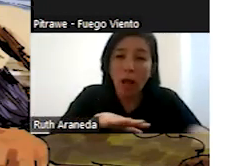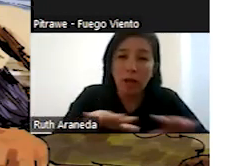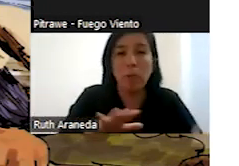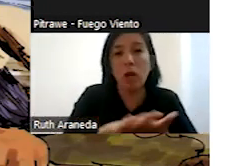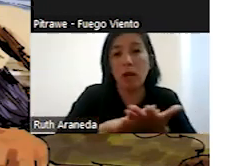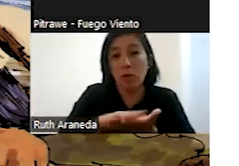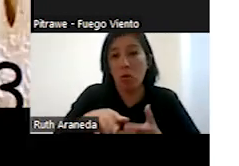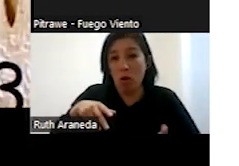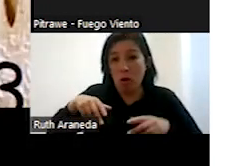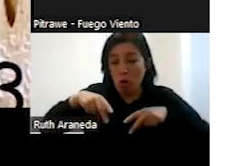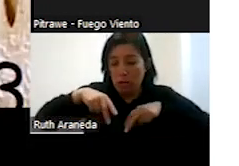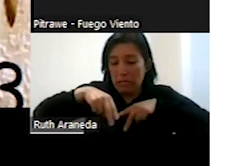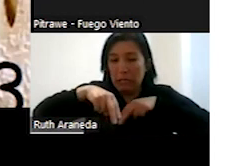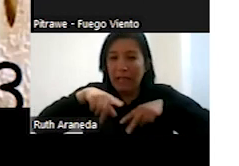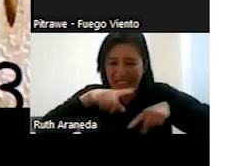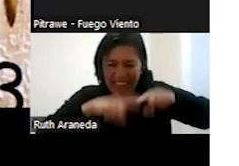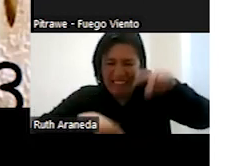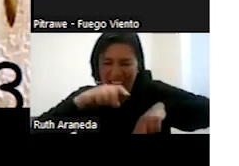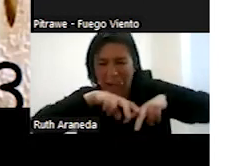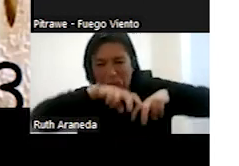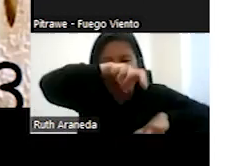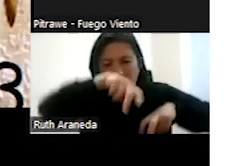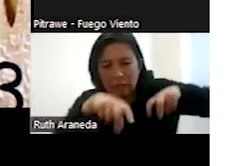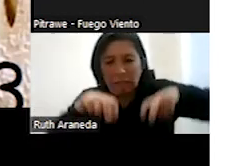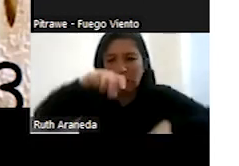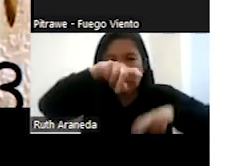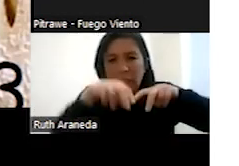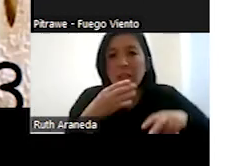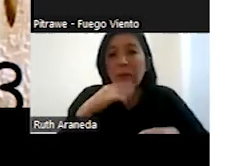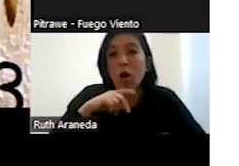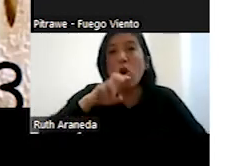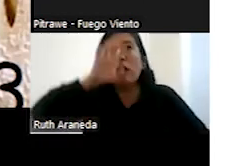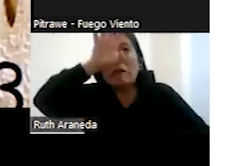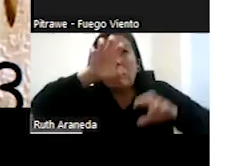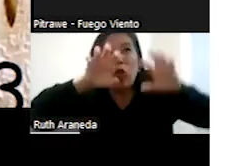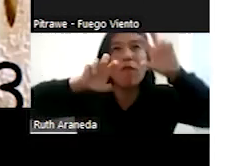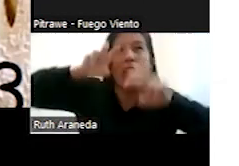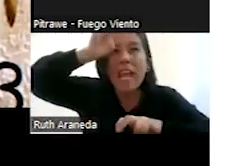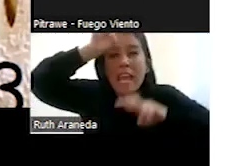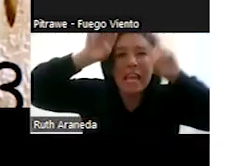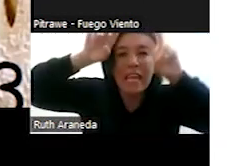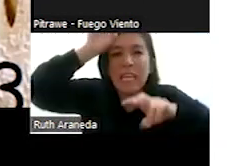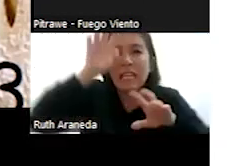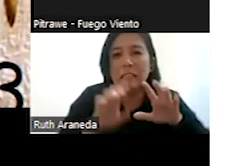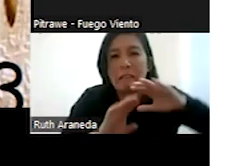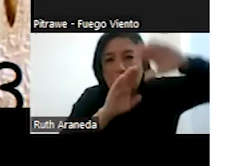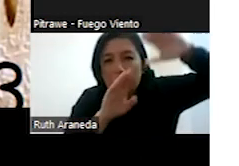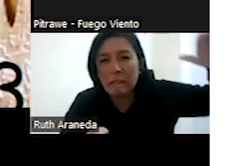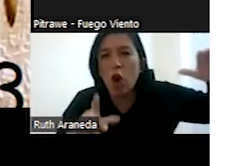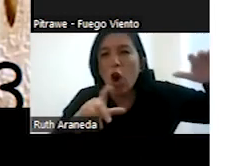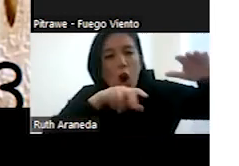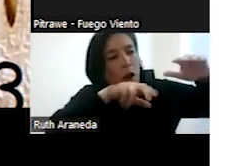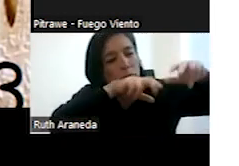caminar en terrenos irregulares, por ejemplo, escalar, caminar mucho, transitar por